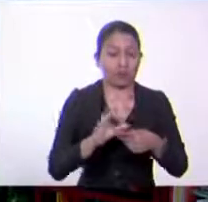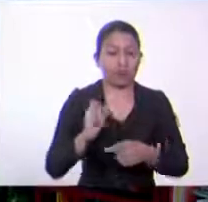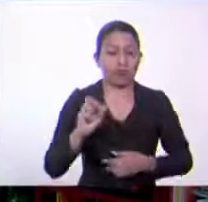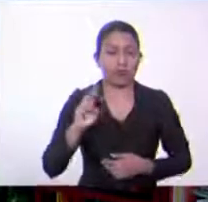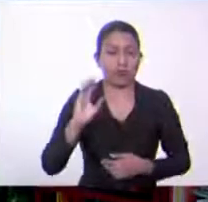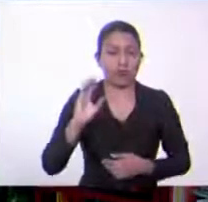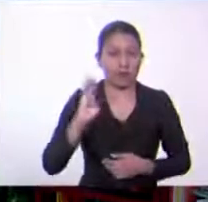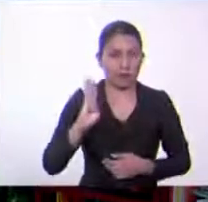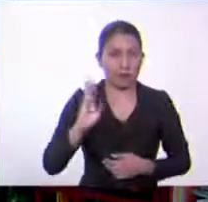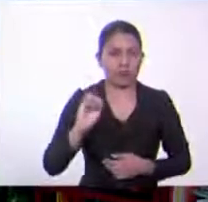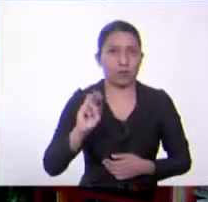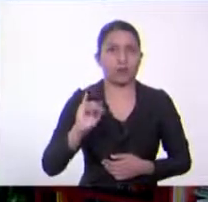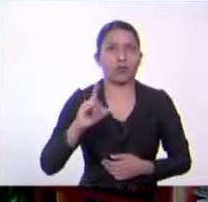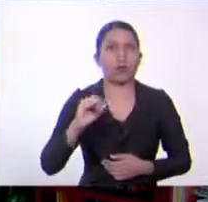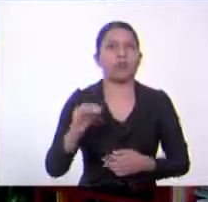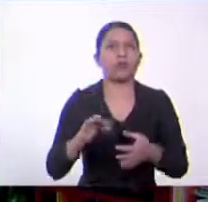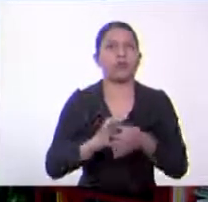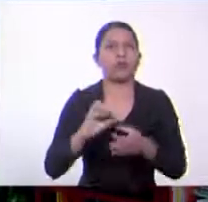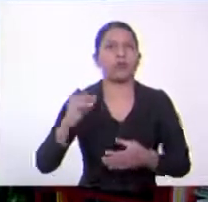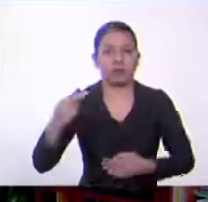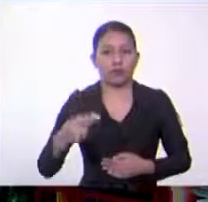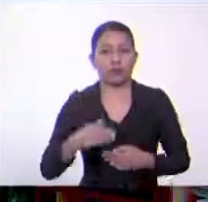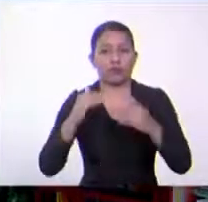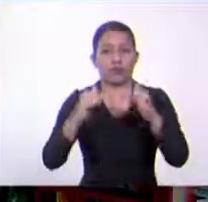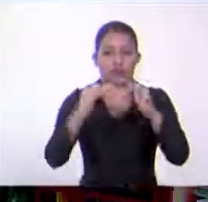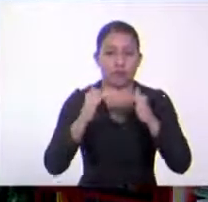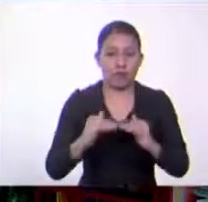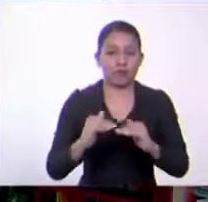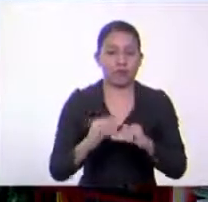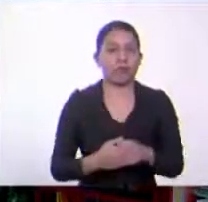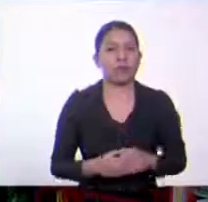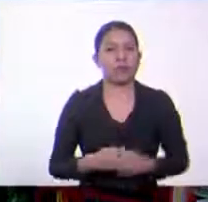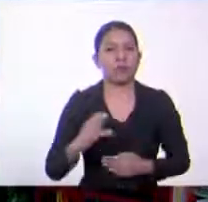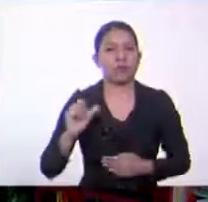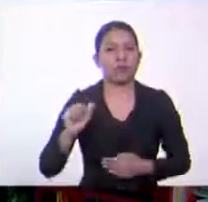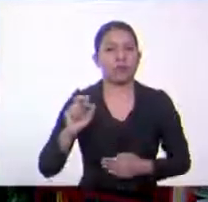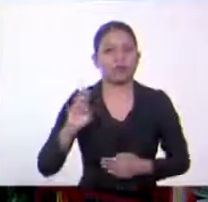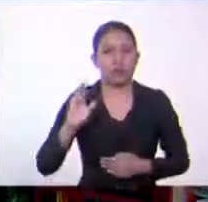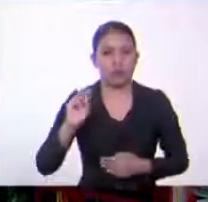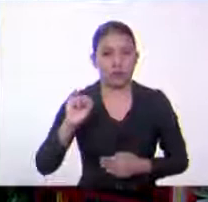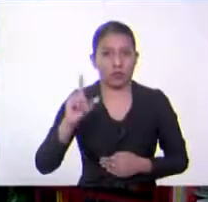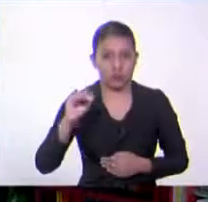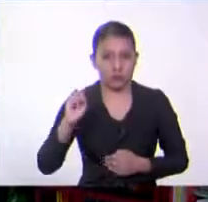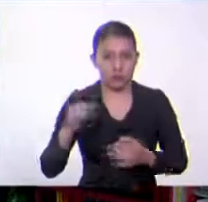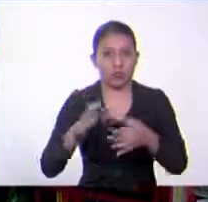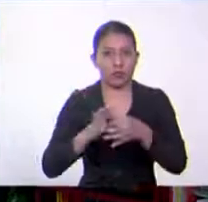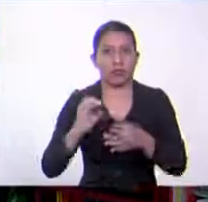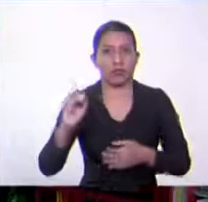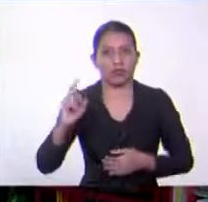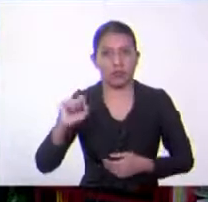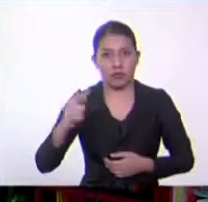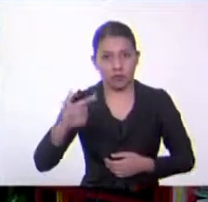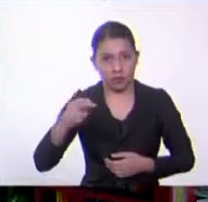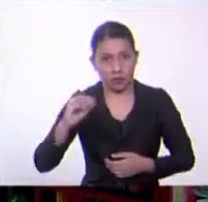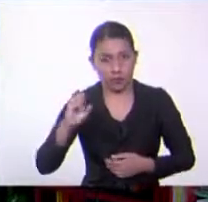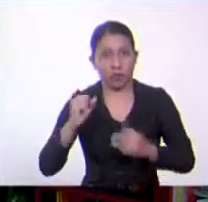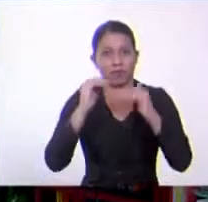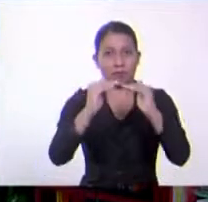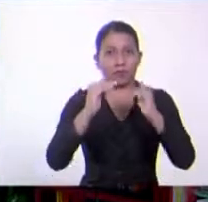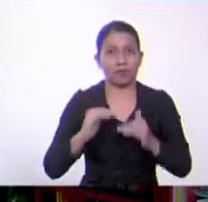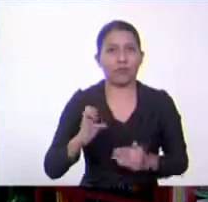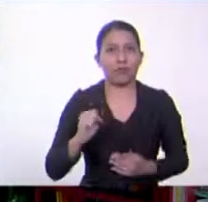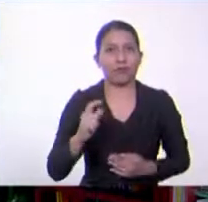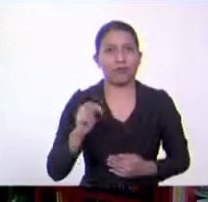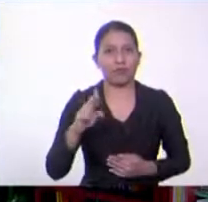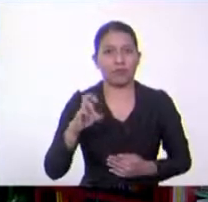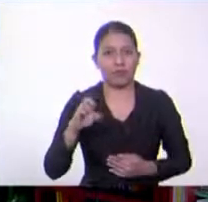En los anhídridos tenemos al oxígeno unido a 2 carbonilos. Y en los ésteres tenemos al